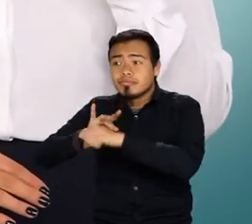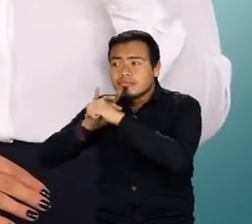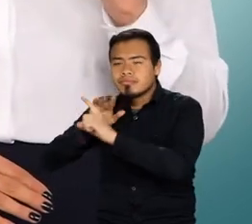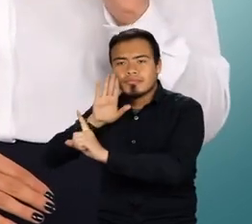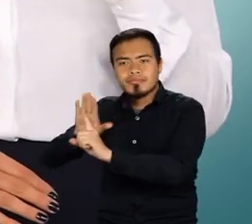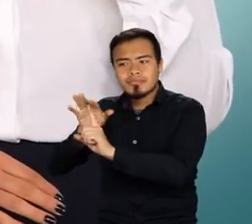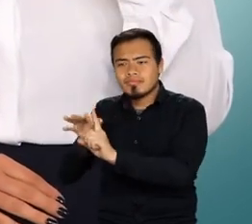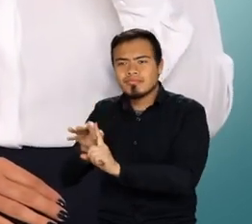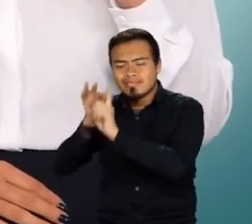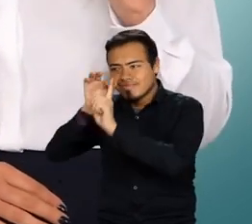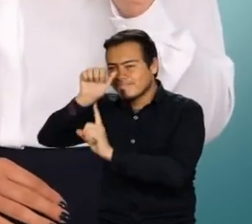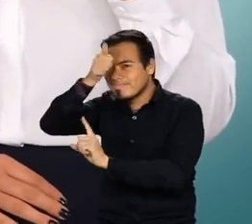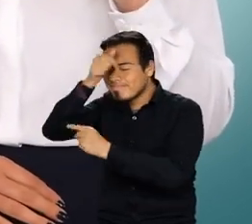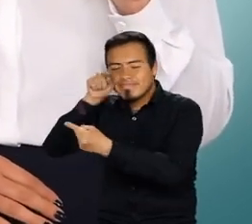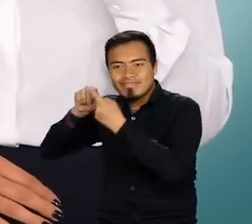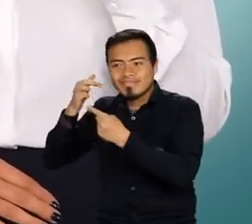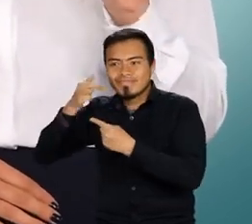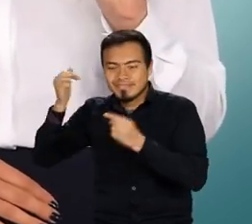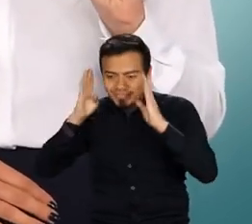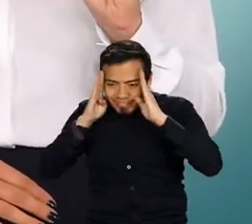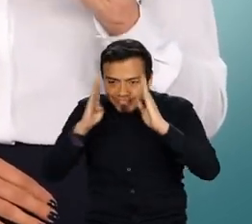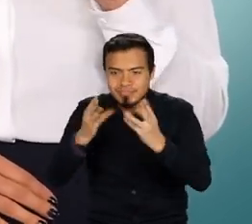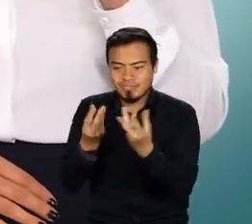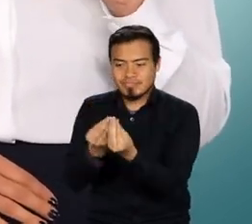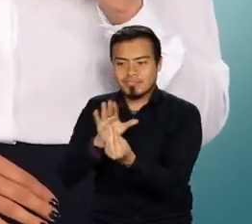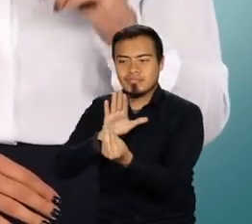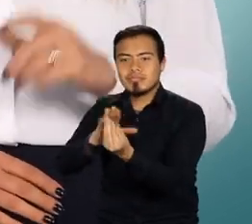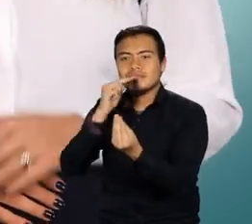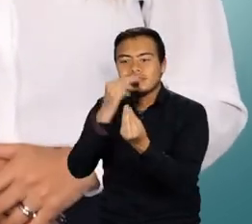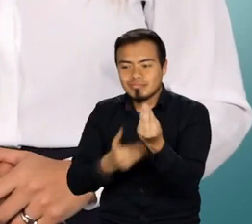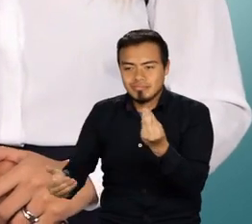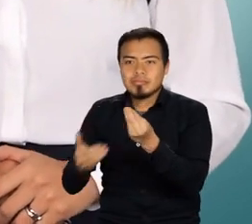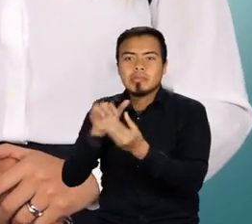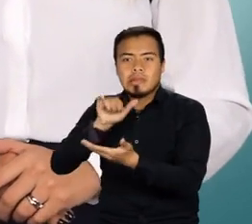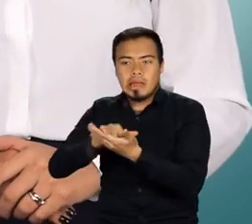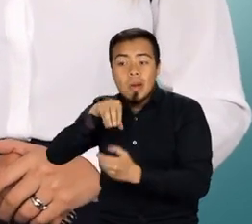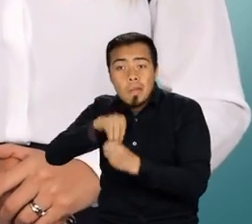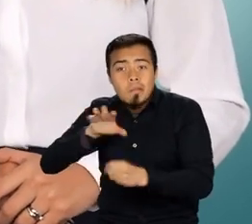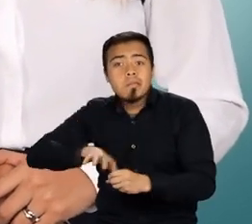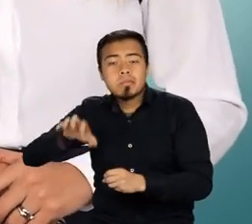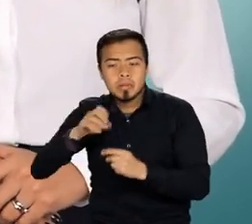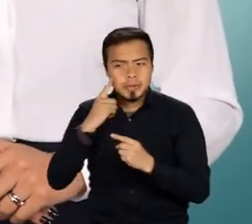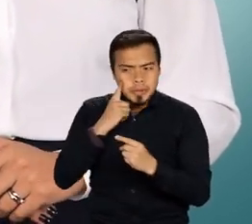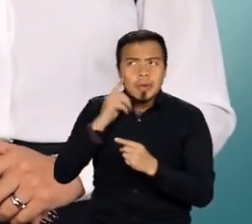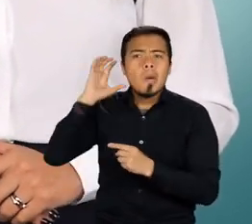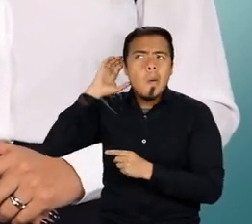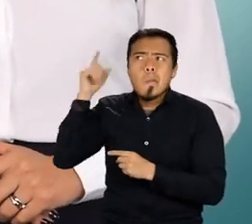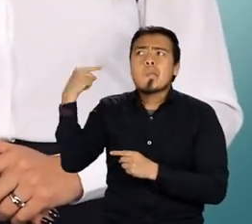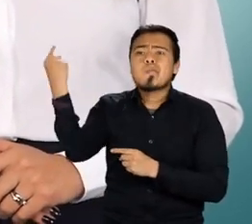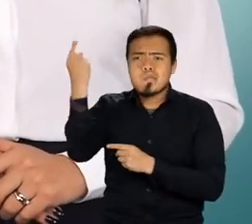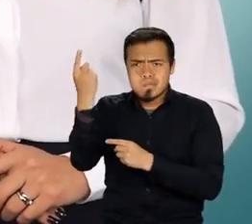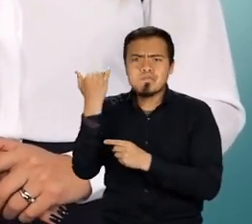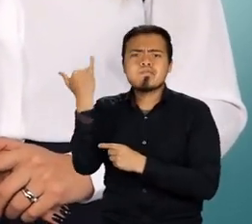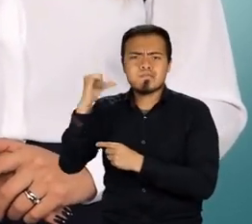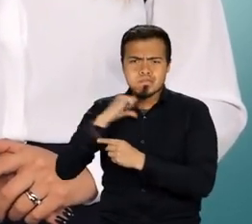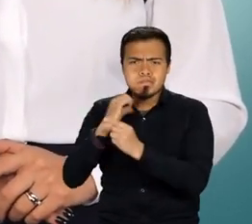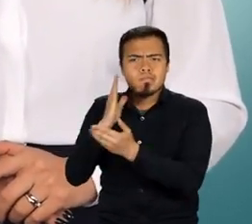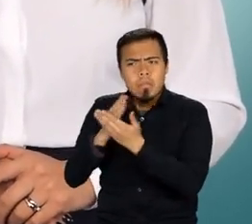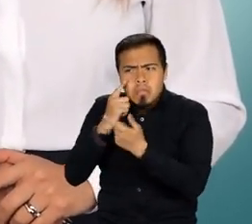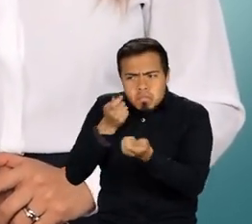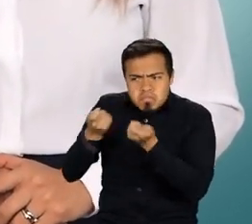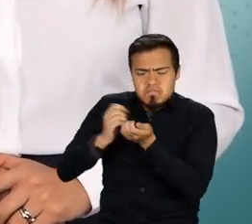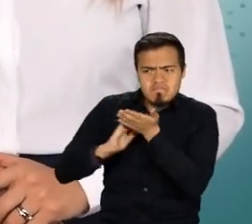se concentra en la atención exclusiva de niños. Es importante saber que esta práctica existe y que hay